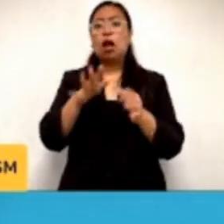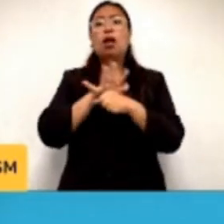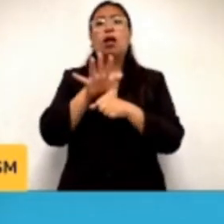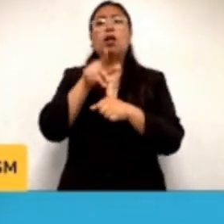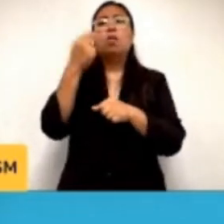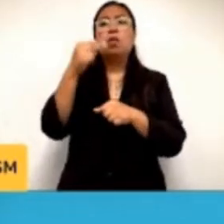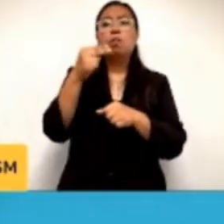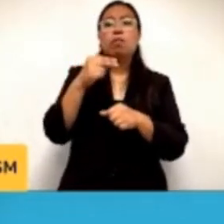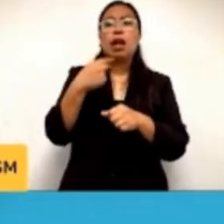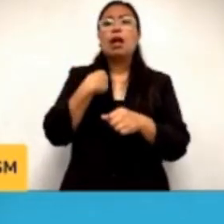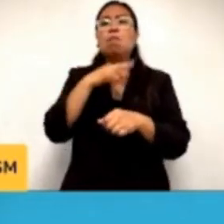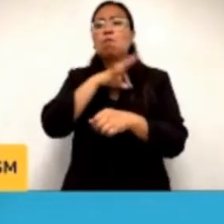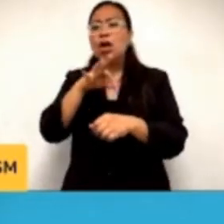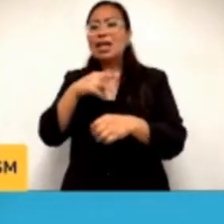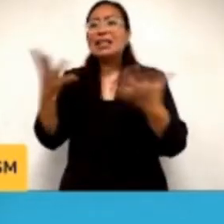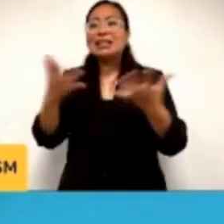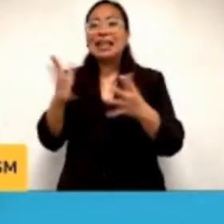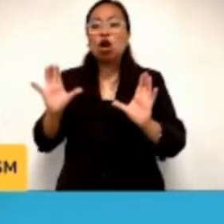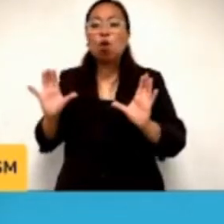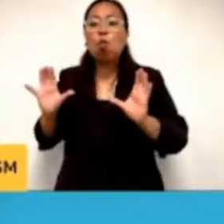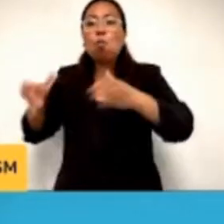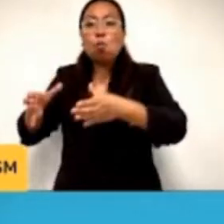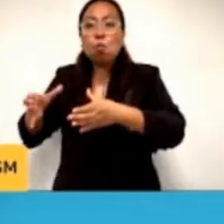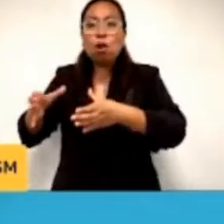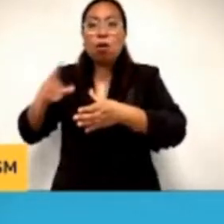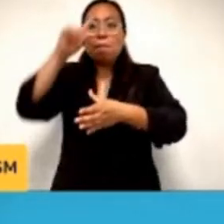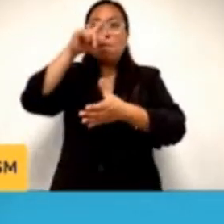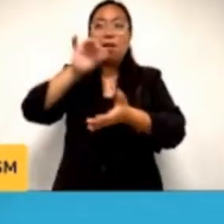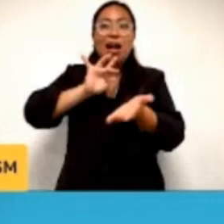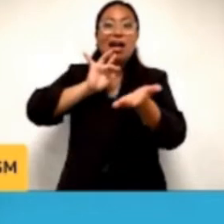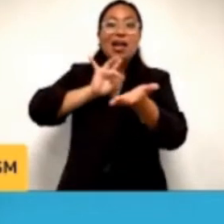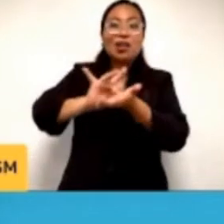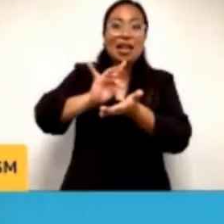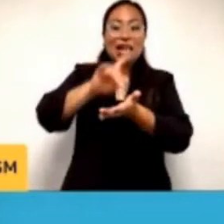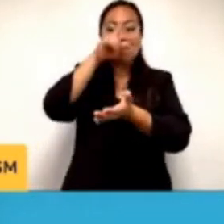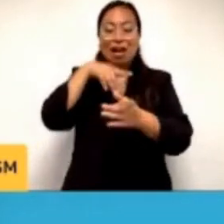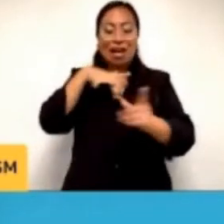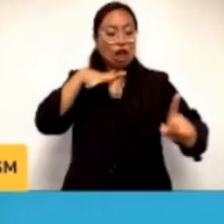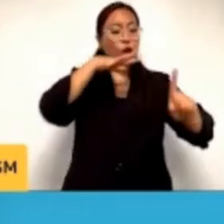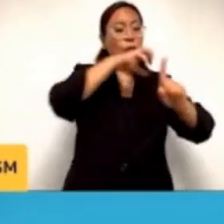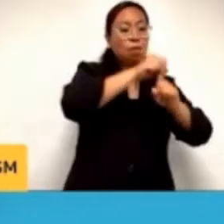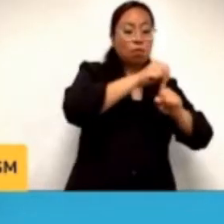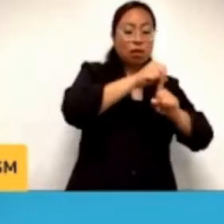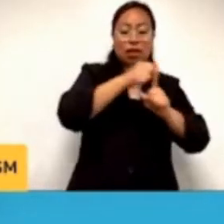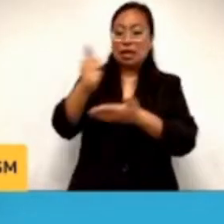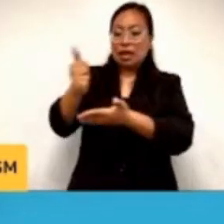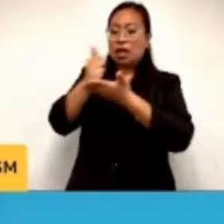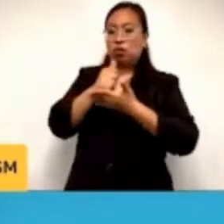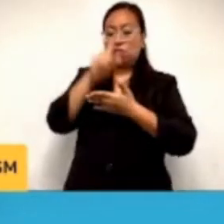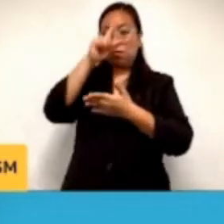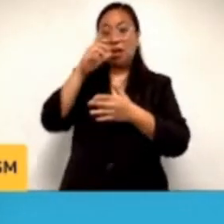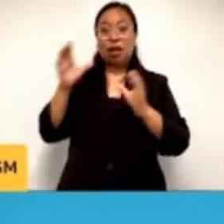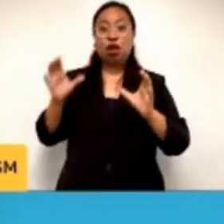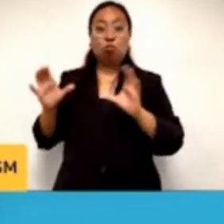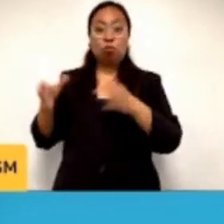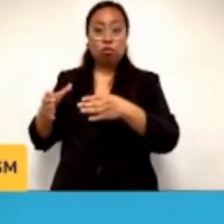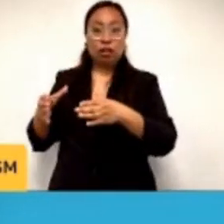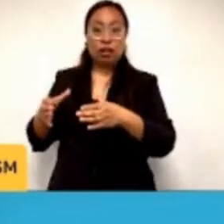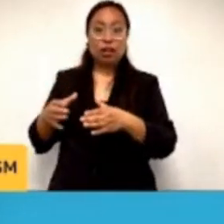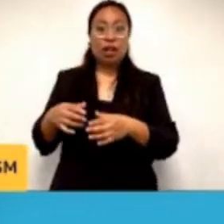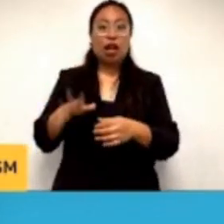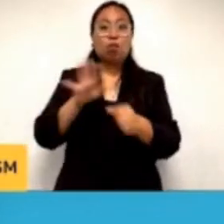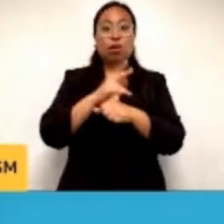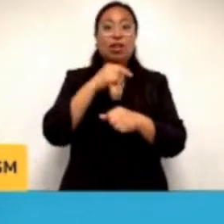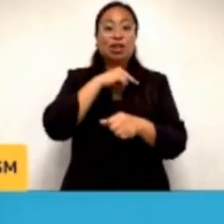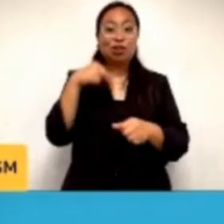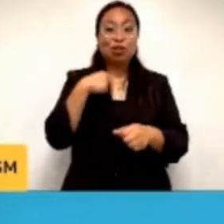posiblemente la clave para amplificar tu propósito. Otra vez, porque quienes buscamos